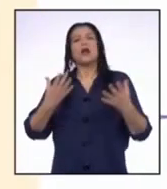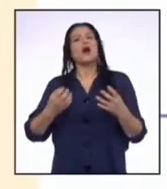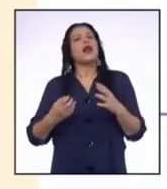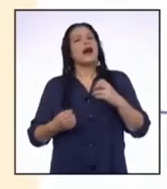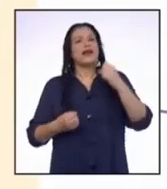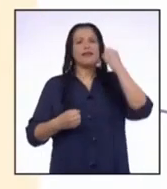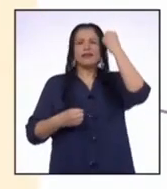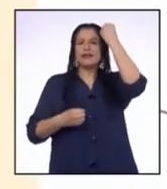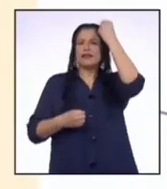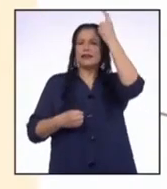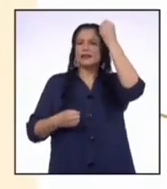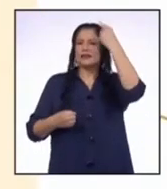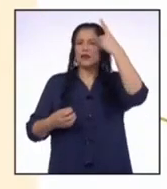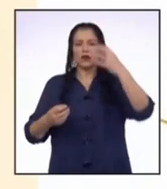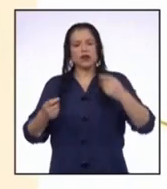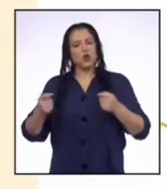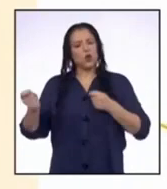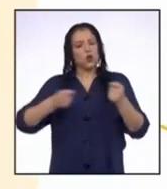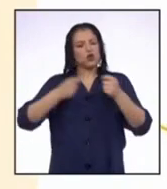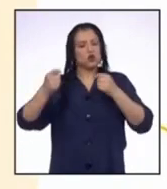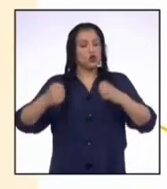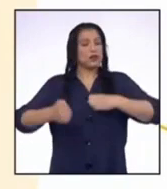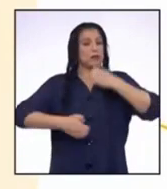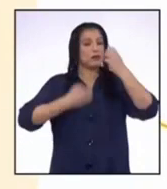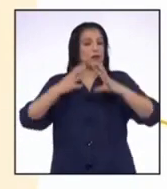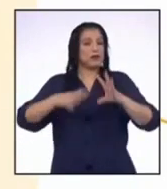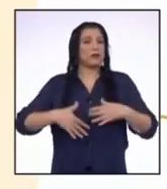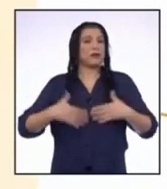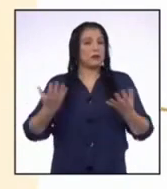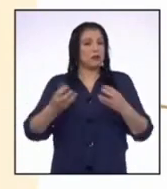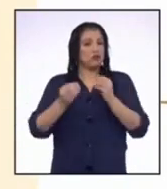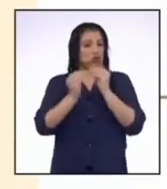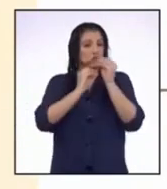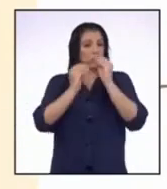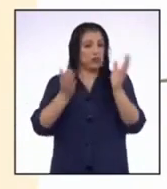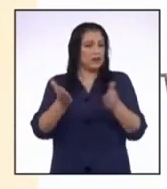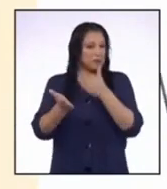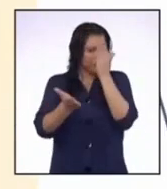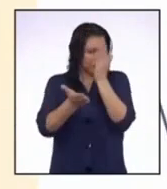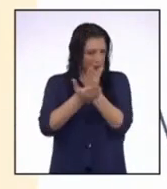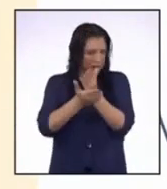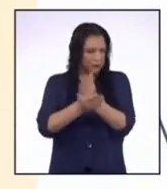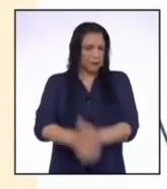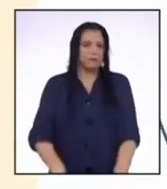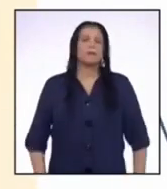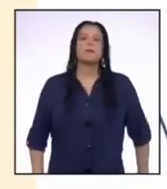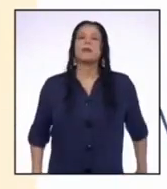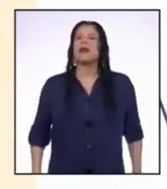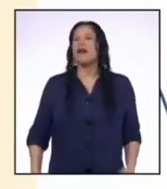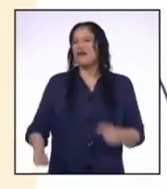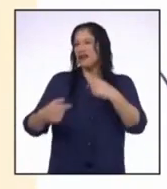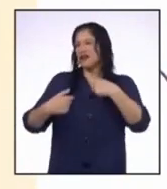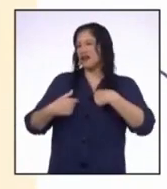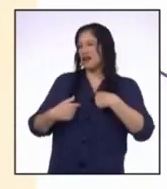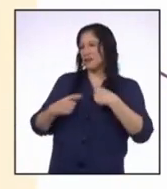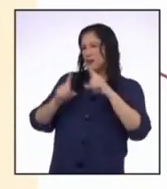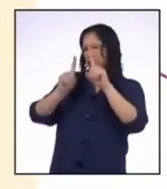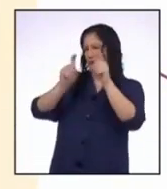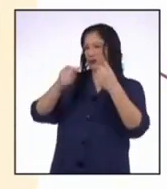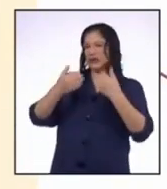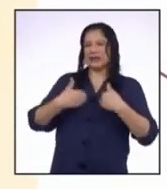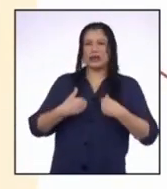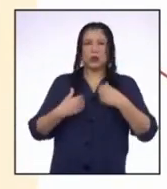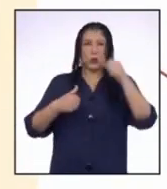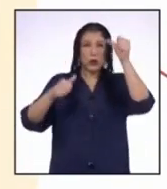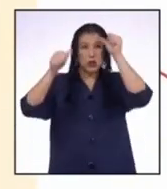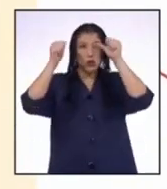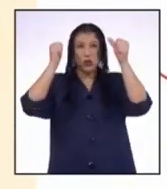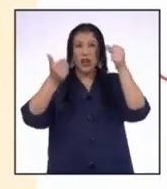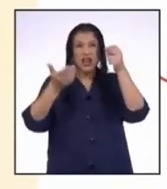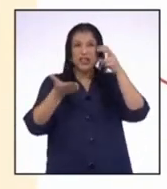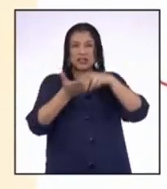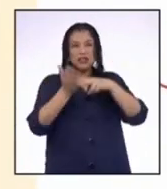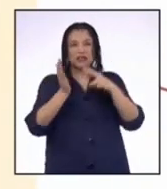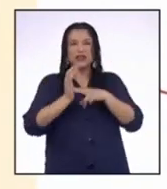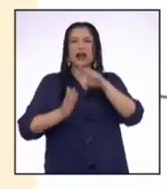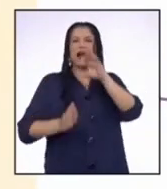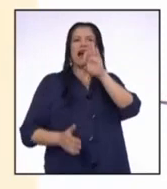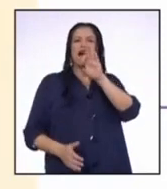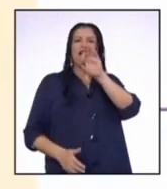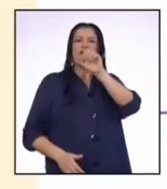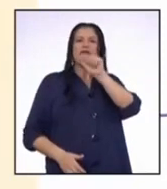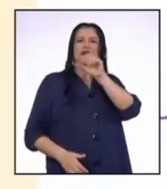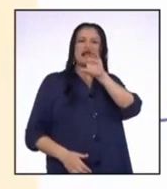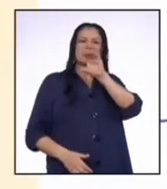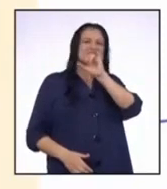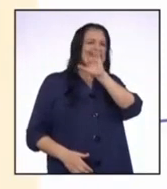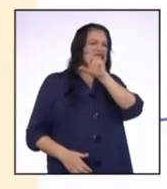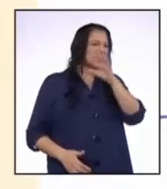y la regulación de emociones para resolver problemas. Profesora, tengo una duda. ¿Qué significa facilitación emocional